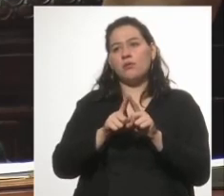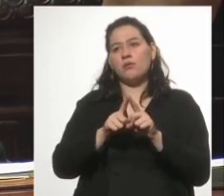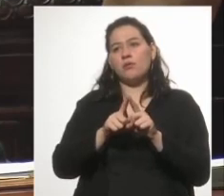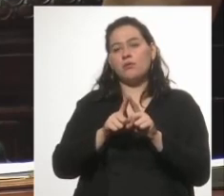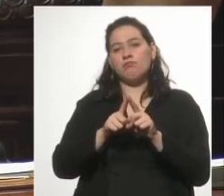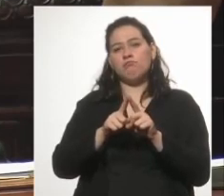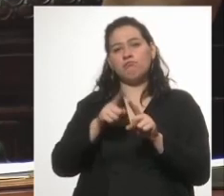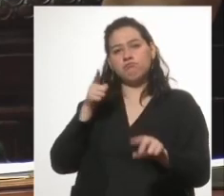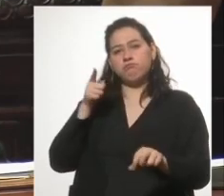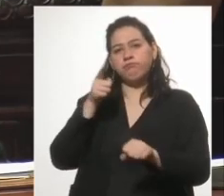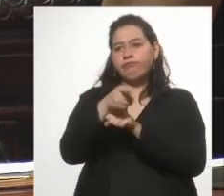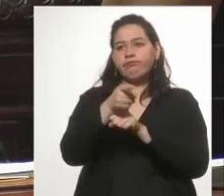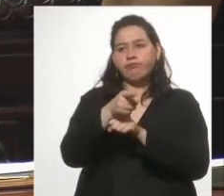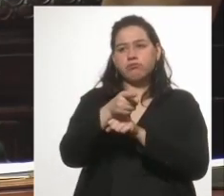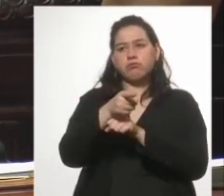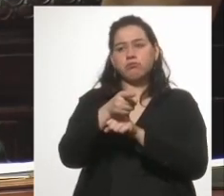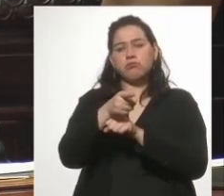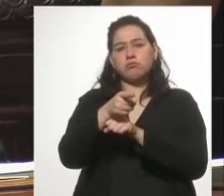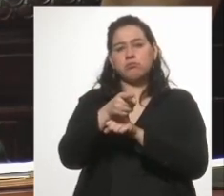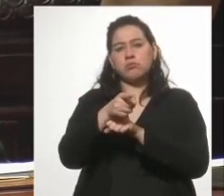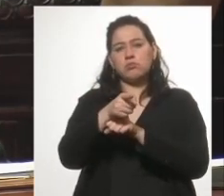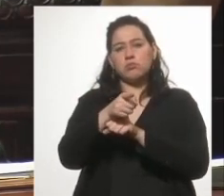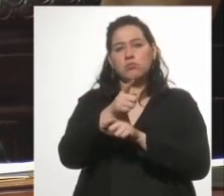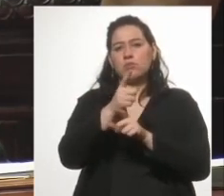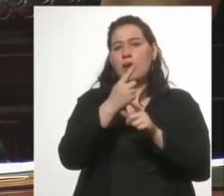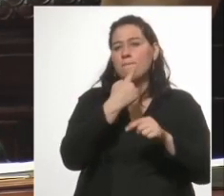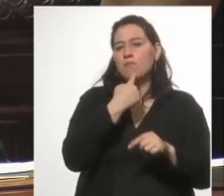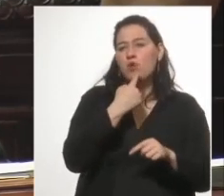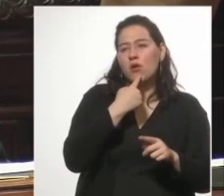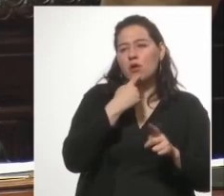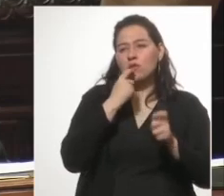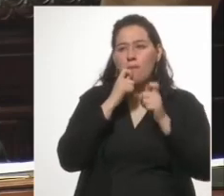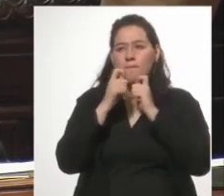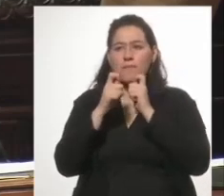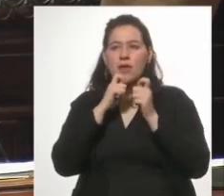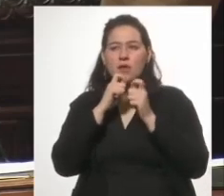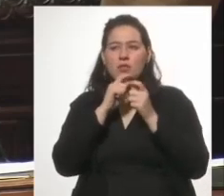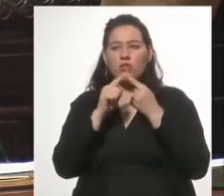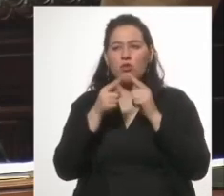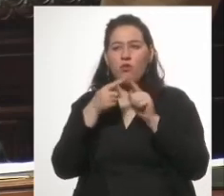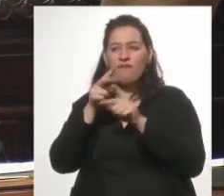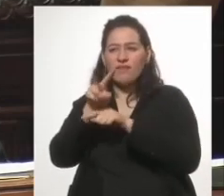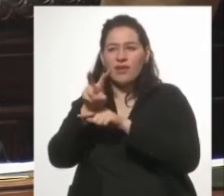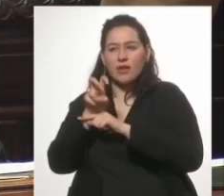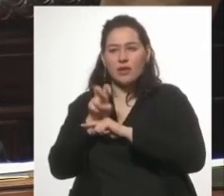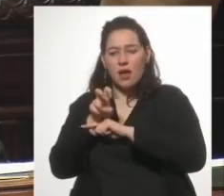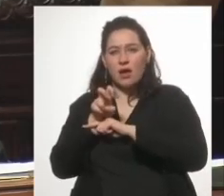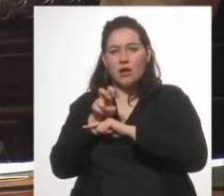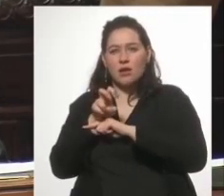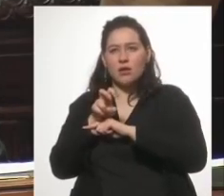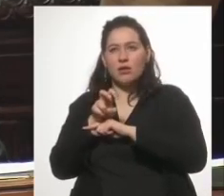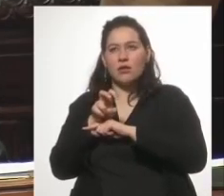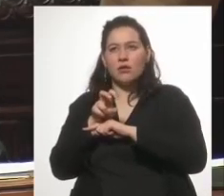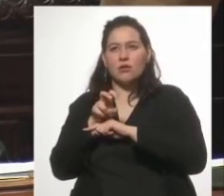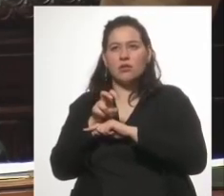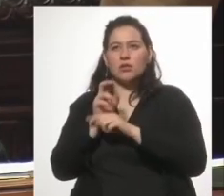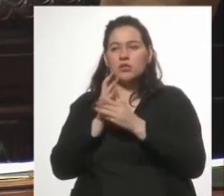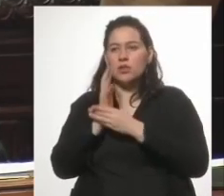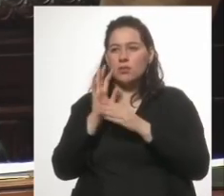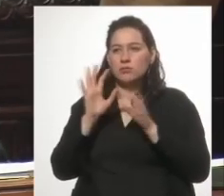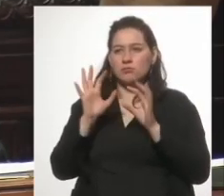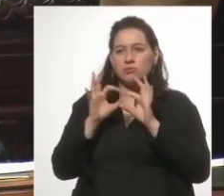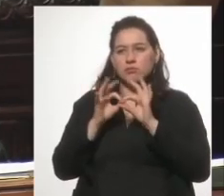aparato político, mediático y fiscal que se enquistó